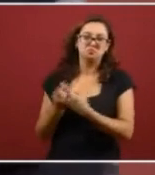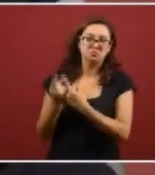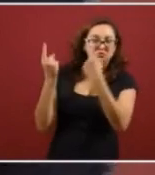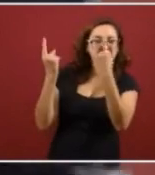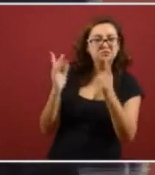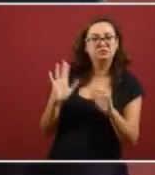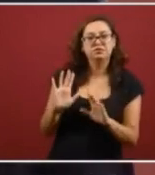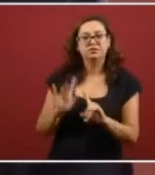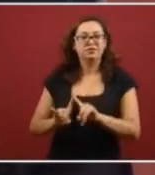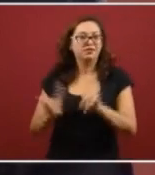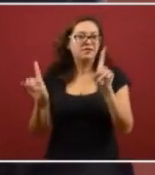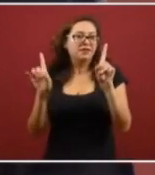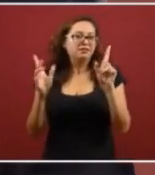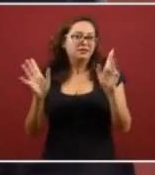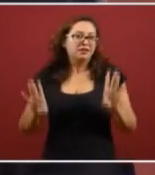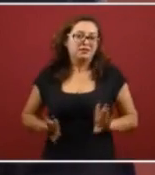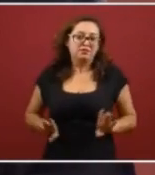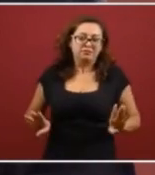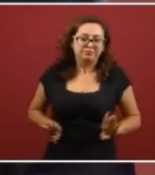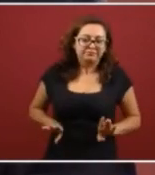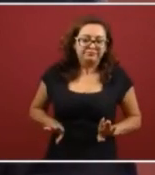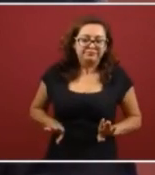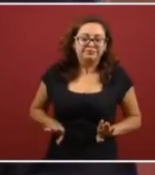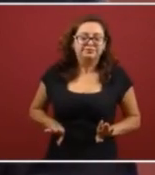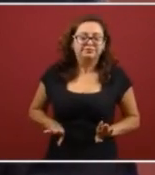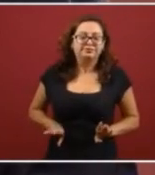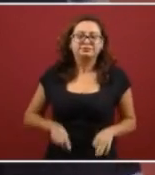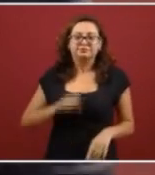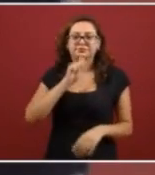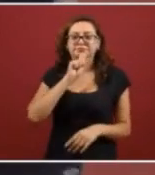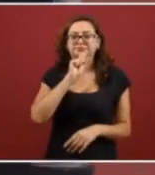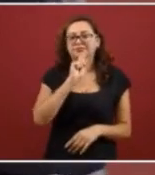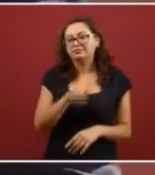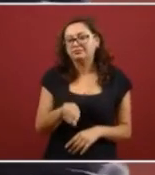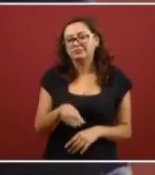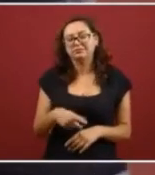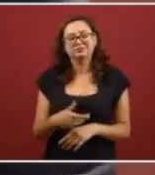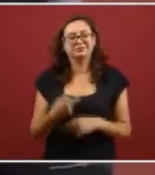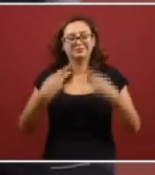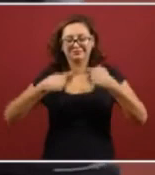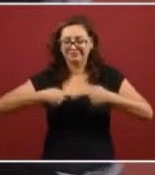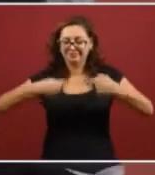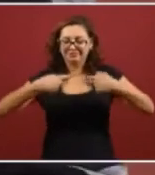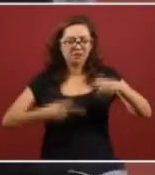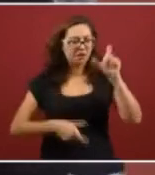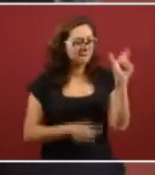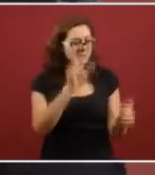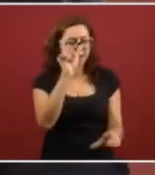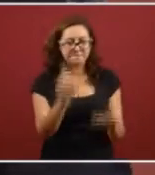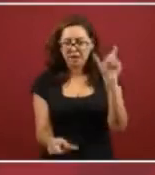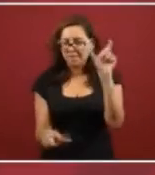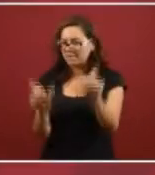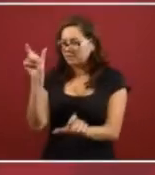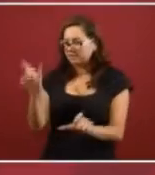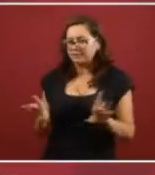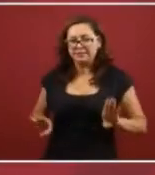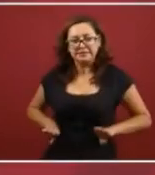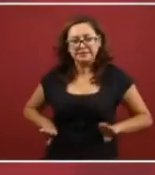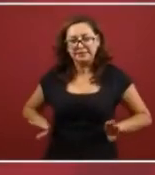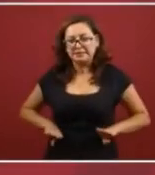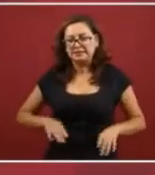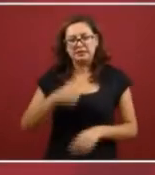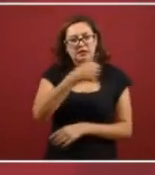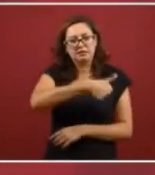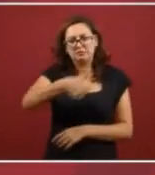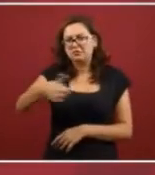también con el carácter. It also has to do with the character. Cada quien tiene everyone has their own su carácter. Character. Yo celebro mucho eso. And